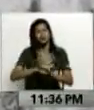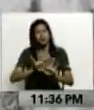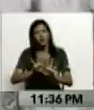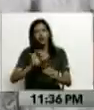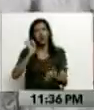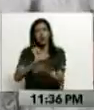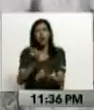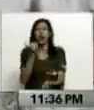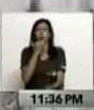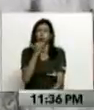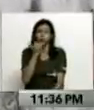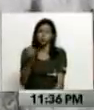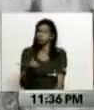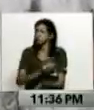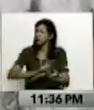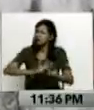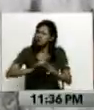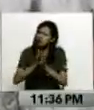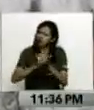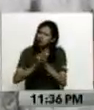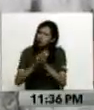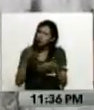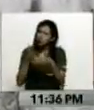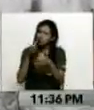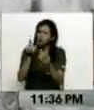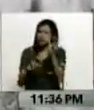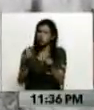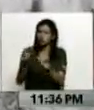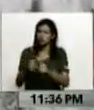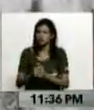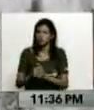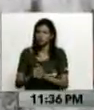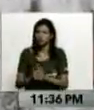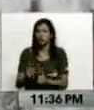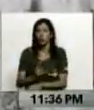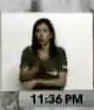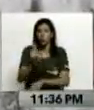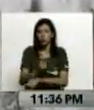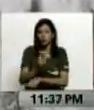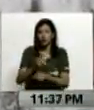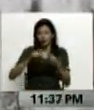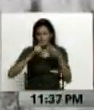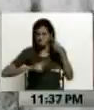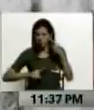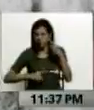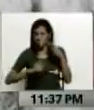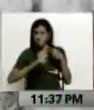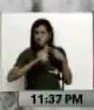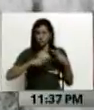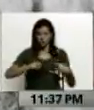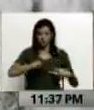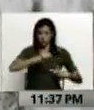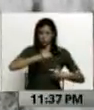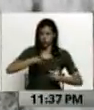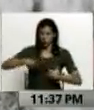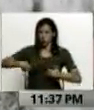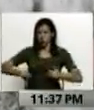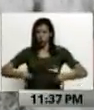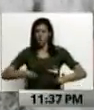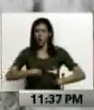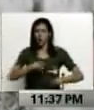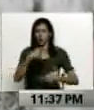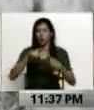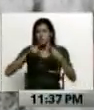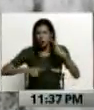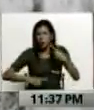cesen las detenciones arbitrales y las violaciones de derechos constitucionales agregó utilizan descargas eléctricas contra los detenidos